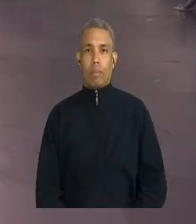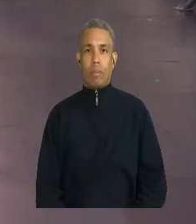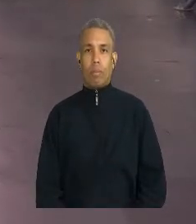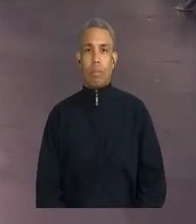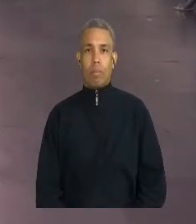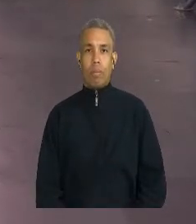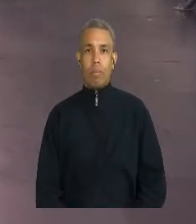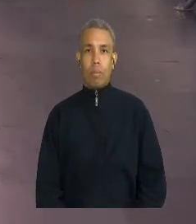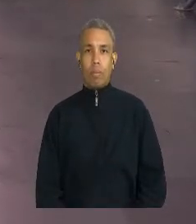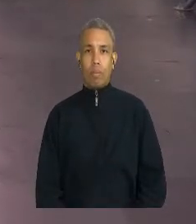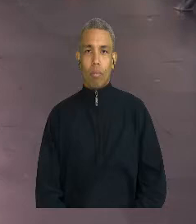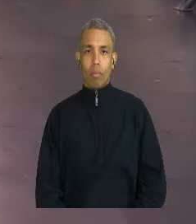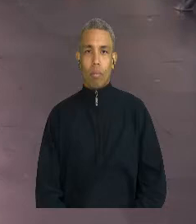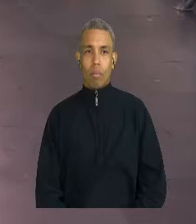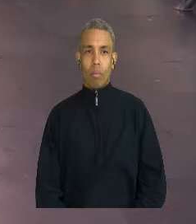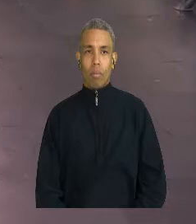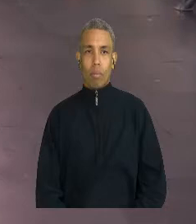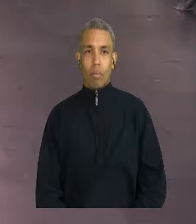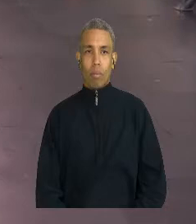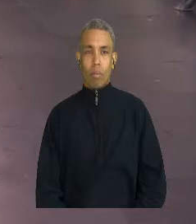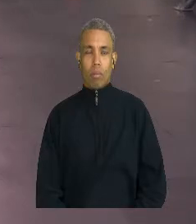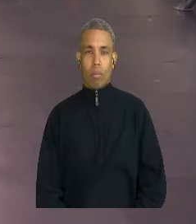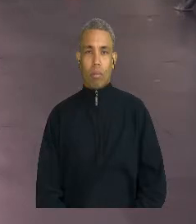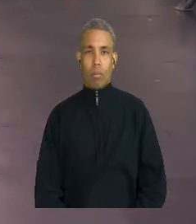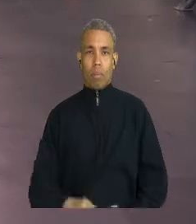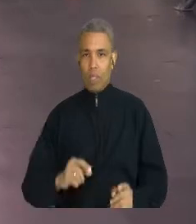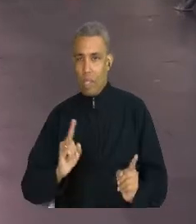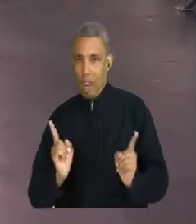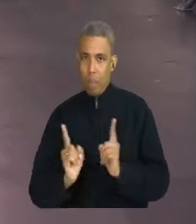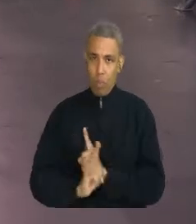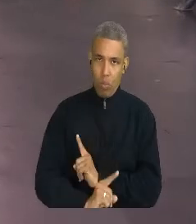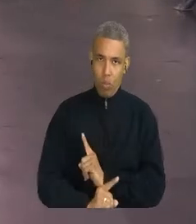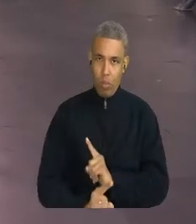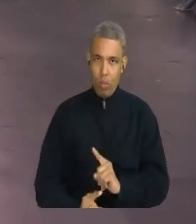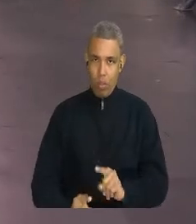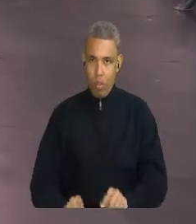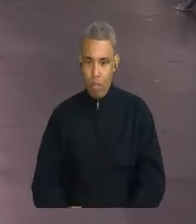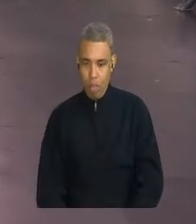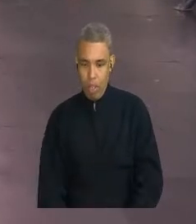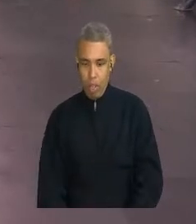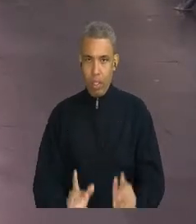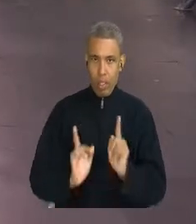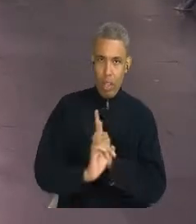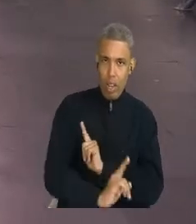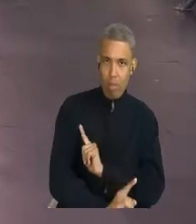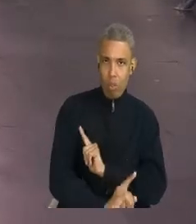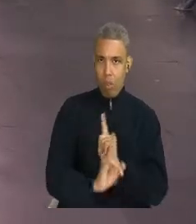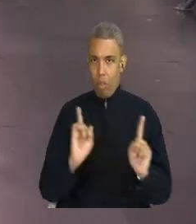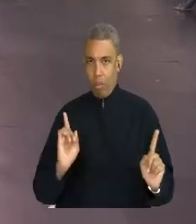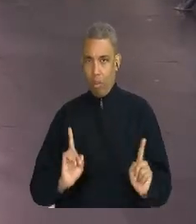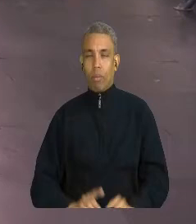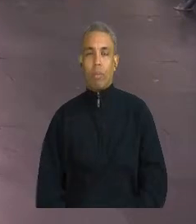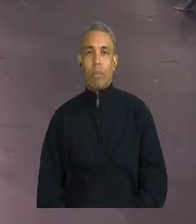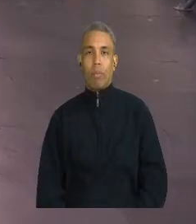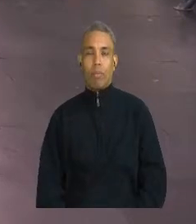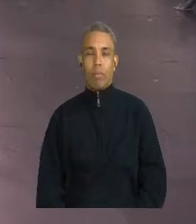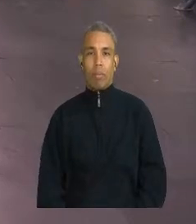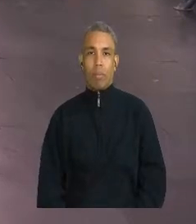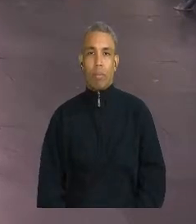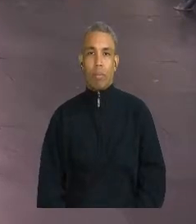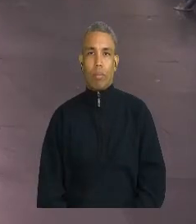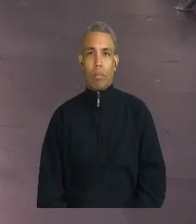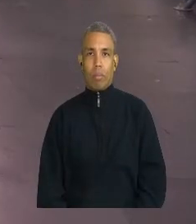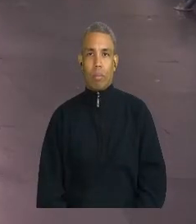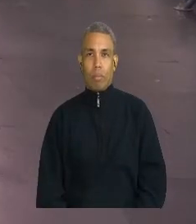es. Espalda derecha, mano a la cintura. Aprieto el abdomen y hago el movimiento. Que los pies estén alineados.